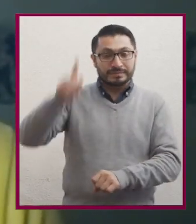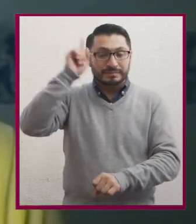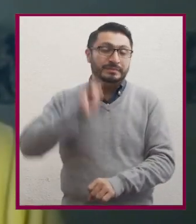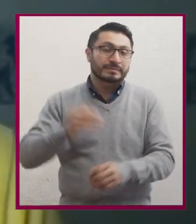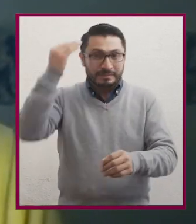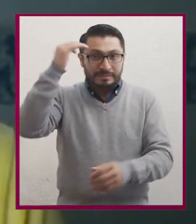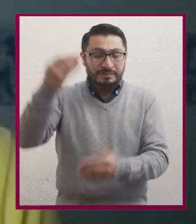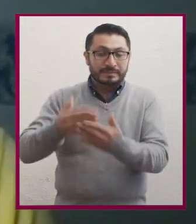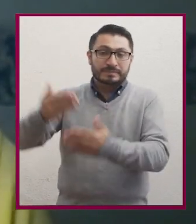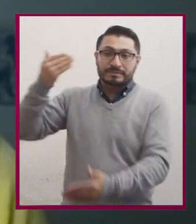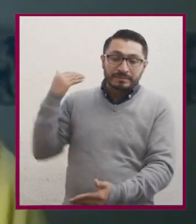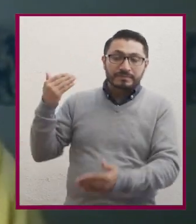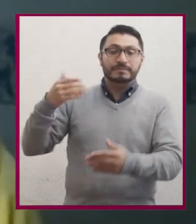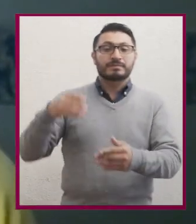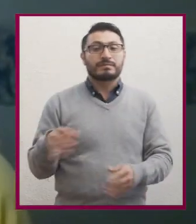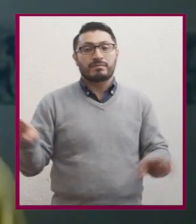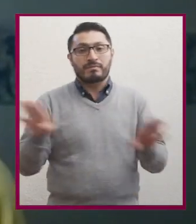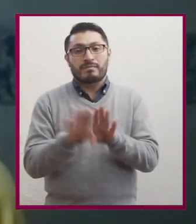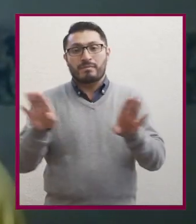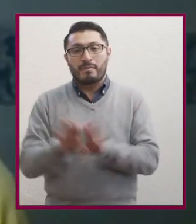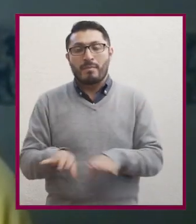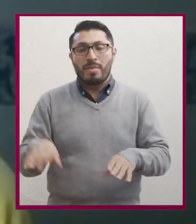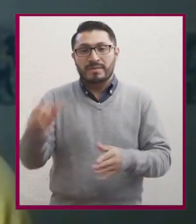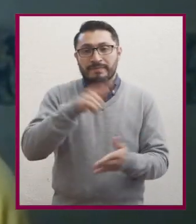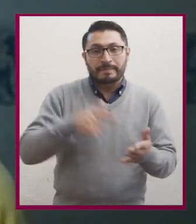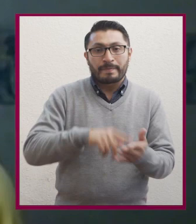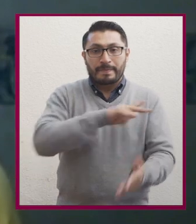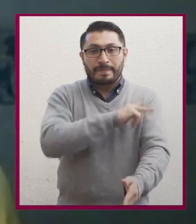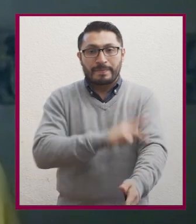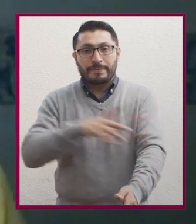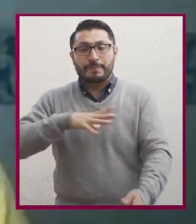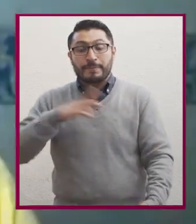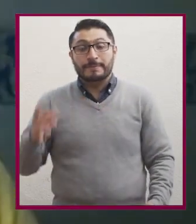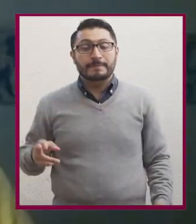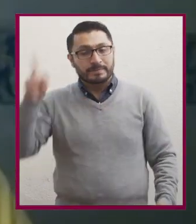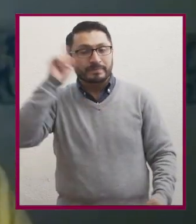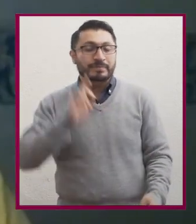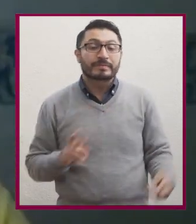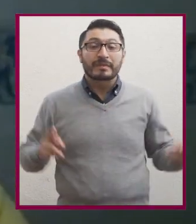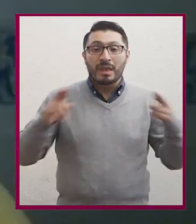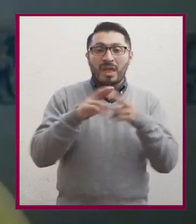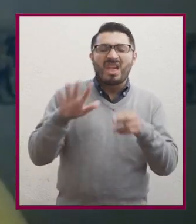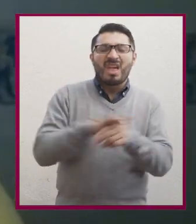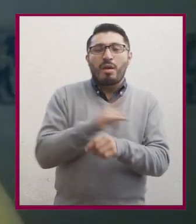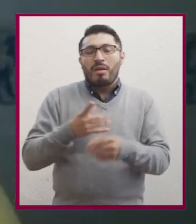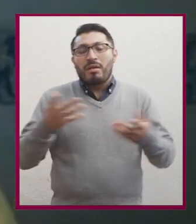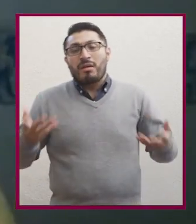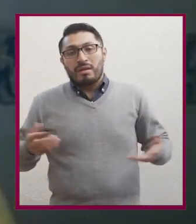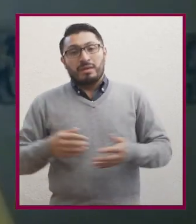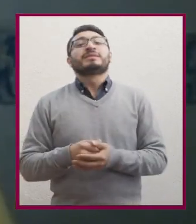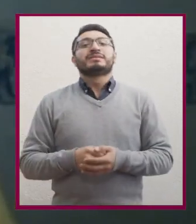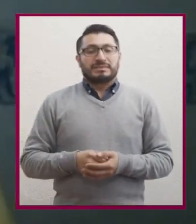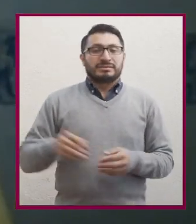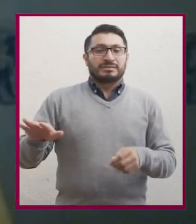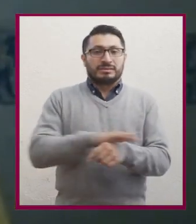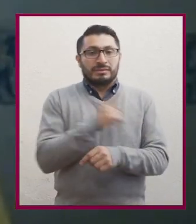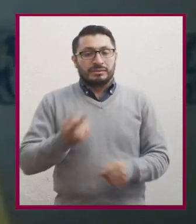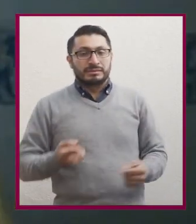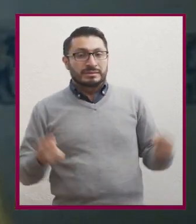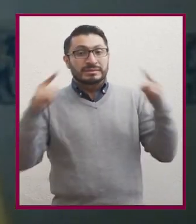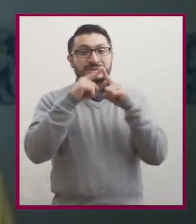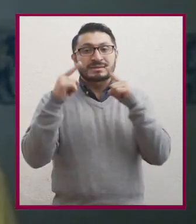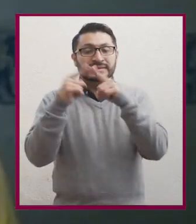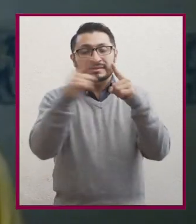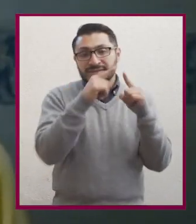Media que destacan o que ocupan posiciones de poder van a ser las religiosas. ¿Por qué? Porque la iglesia y